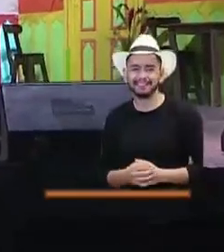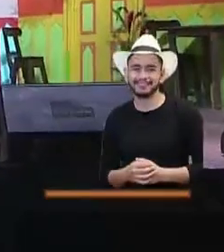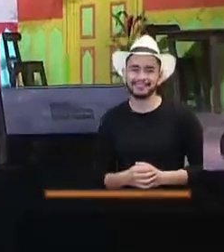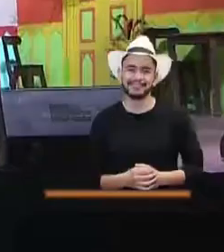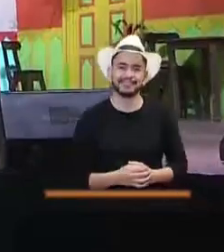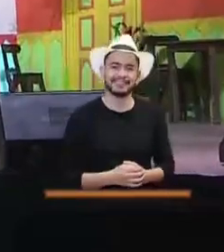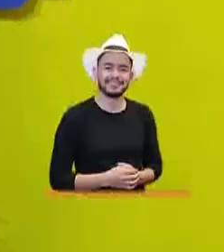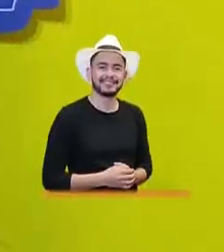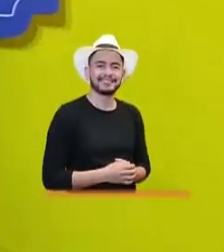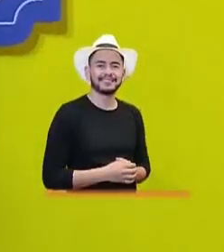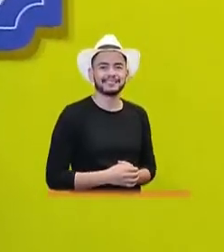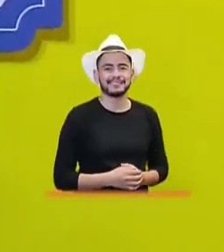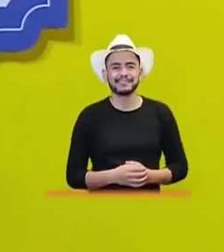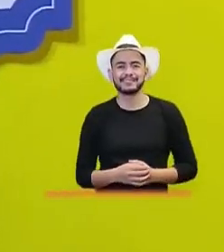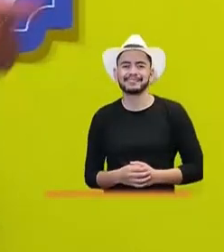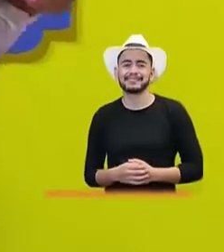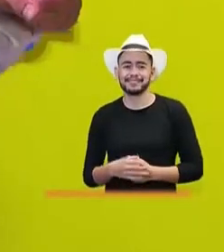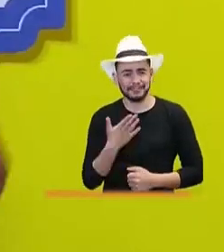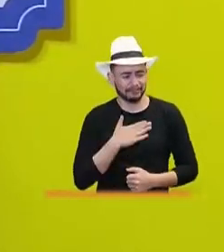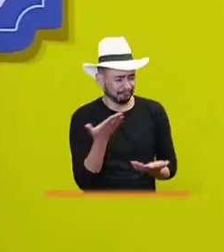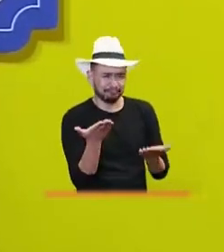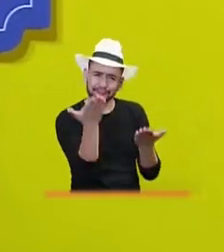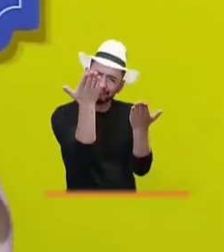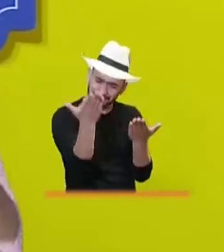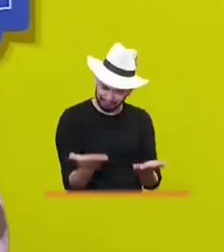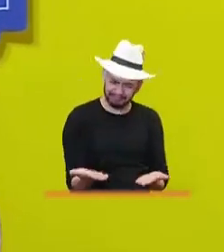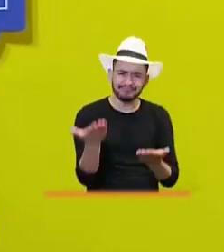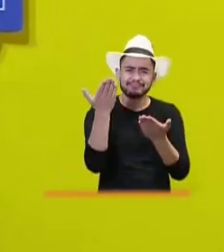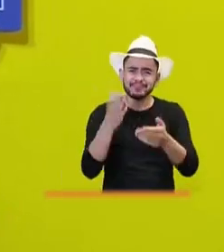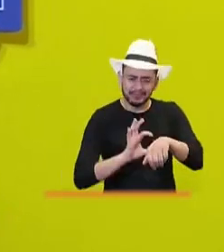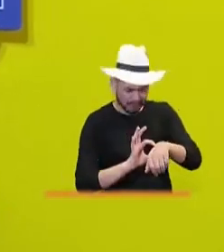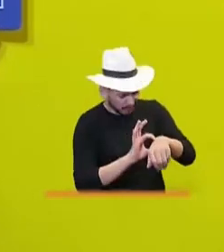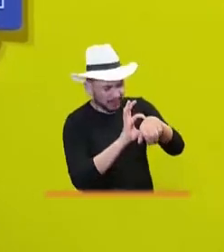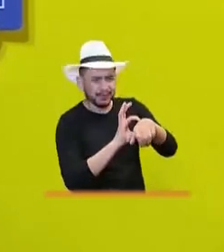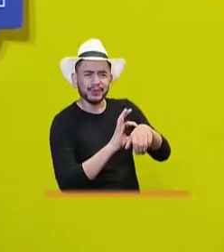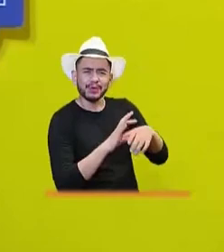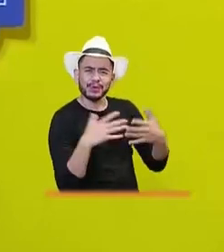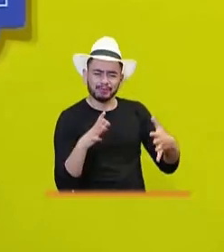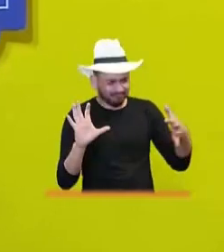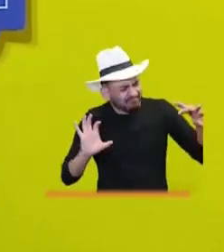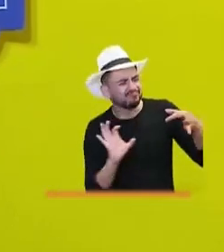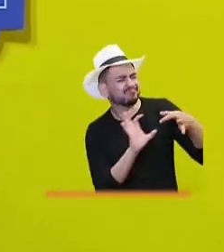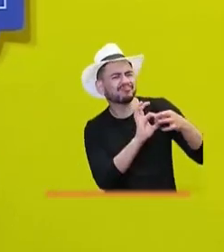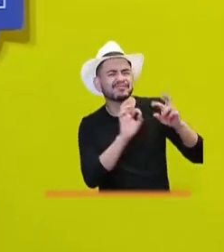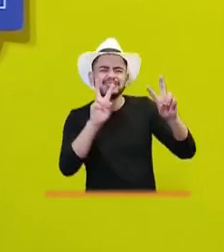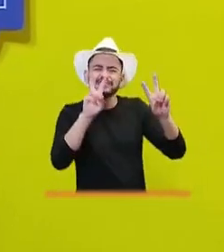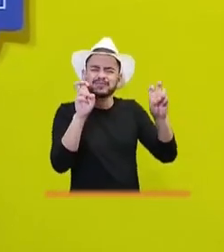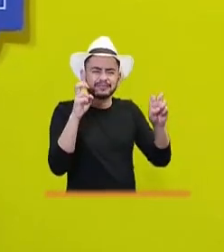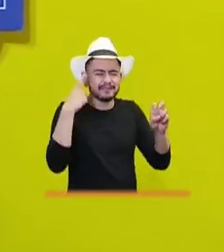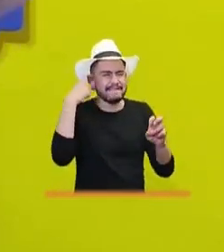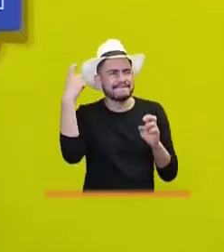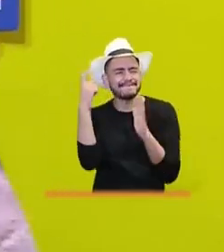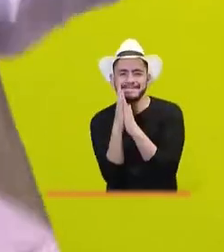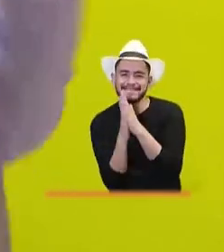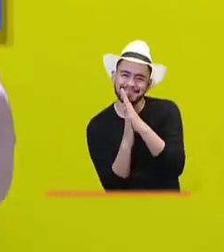Como médico es usted, ahora yo tengo un motivo. Mi fantasía es cogerme,